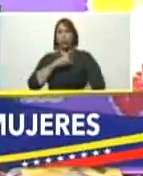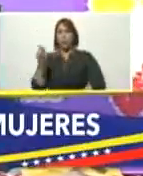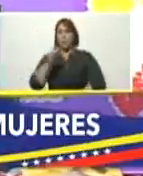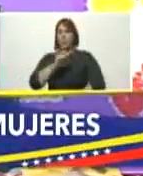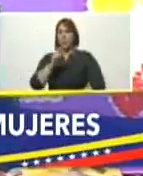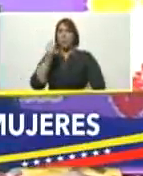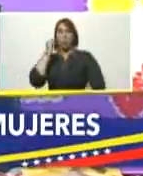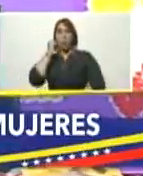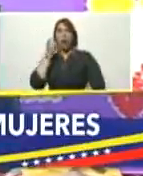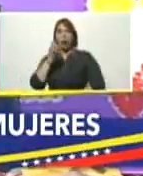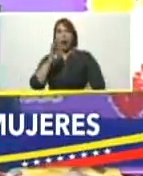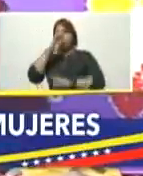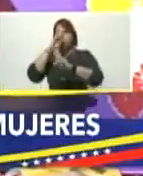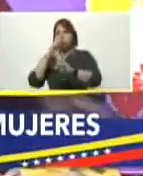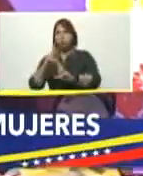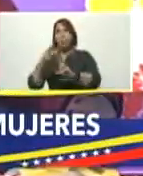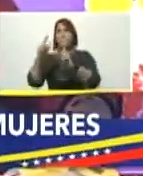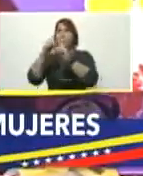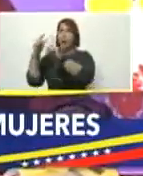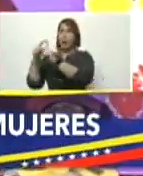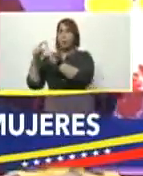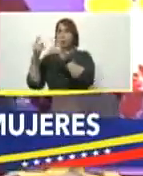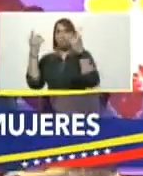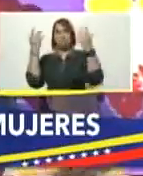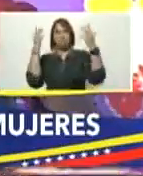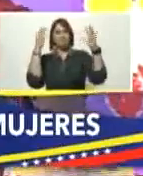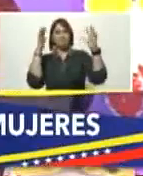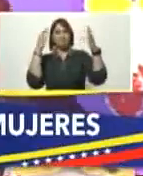aquí está cumpliendo su palabra.